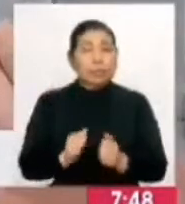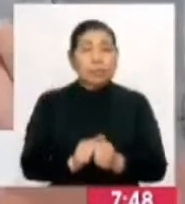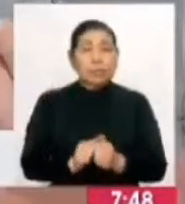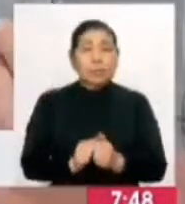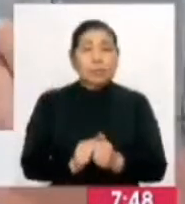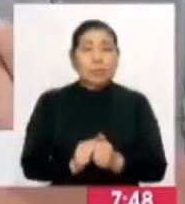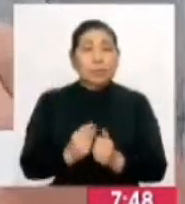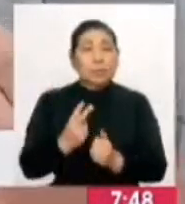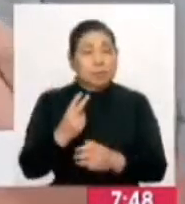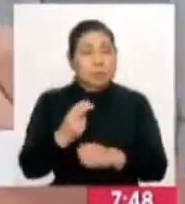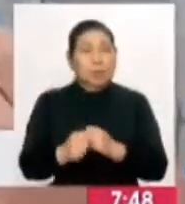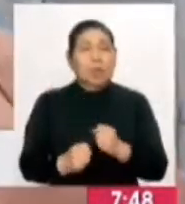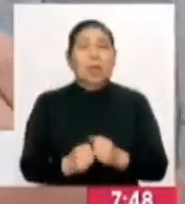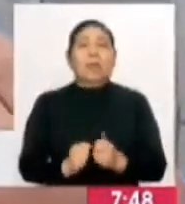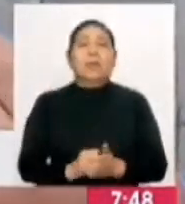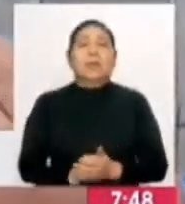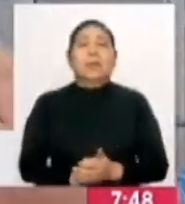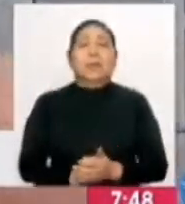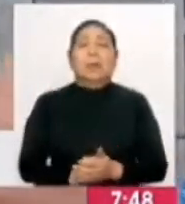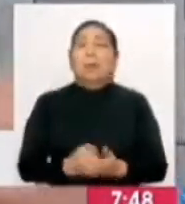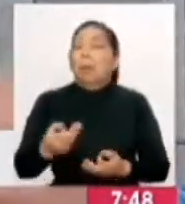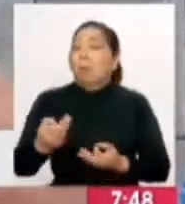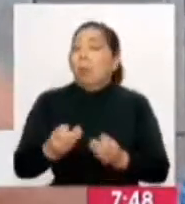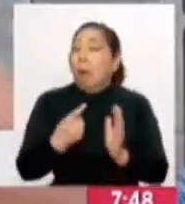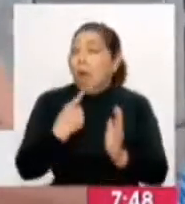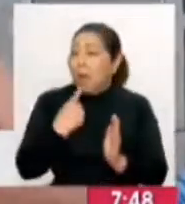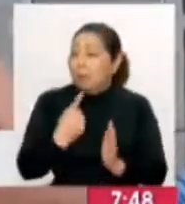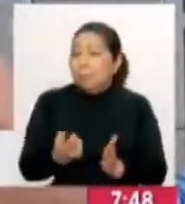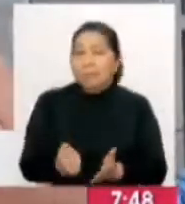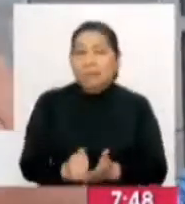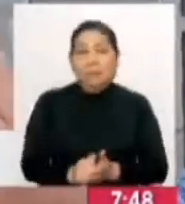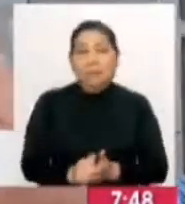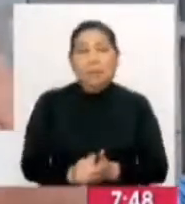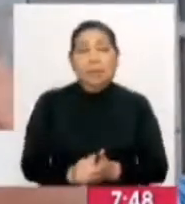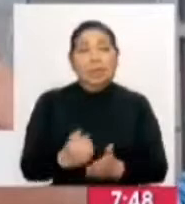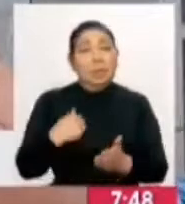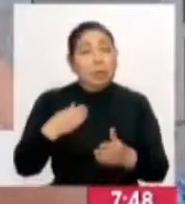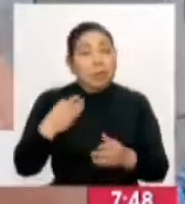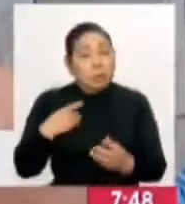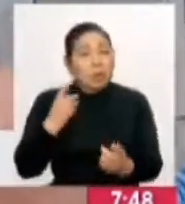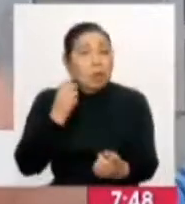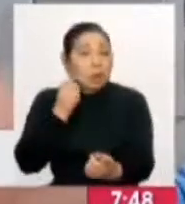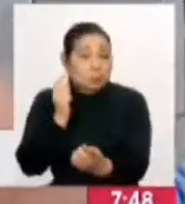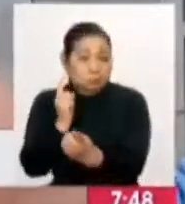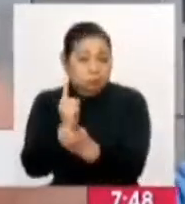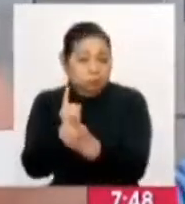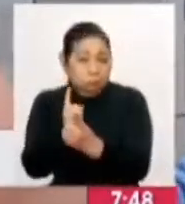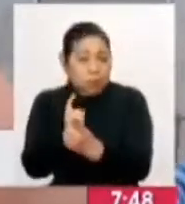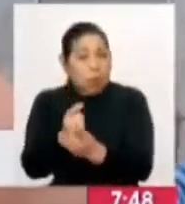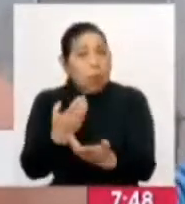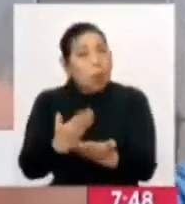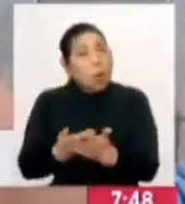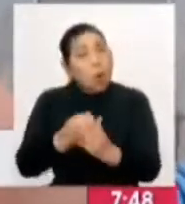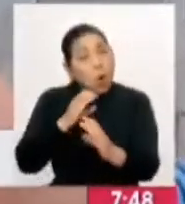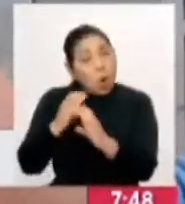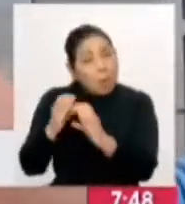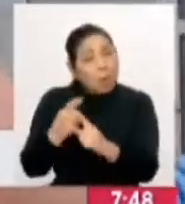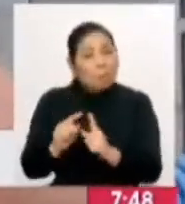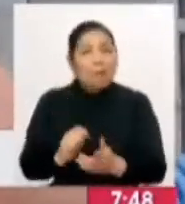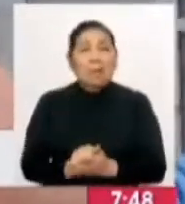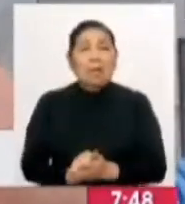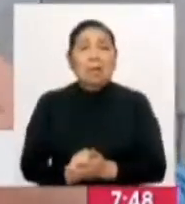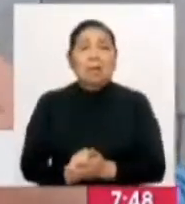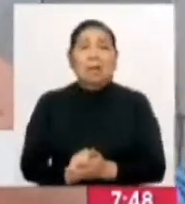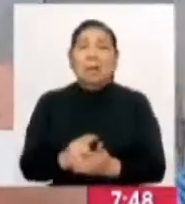hace 2 años, ¿no? No rinde cuentas. Yo personalmente me acerqué en varias ocasiones a su dirección para conversar con él. Me